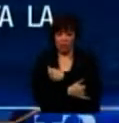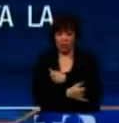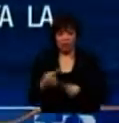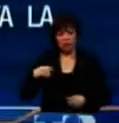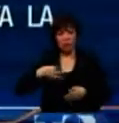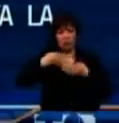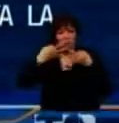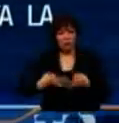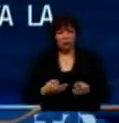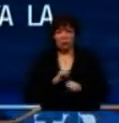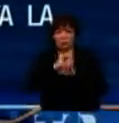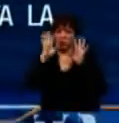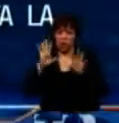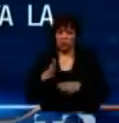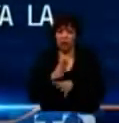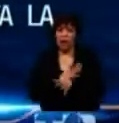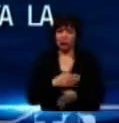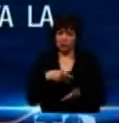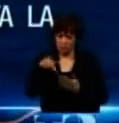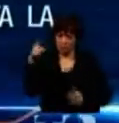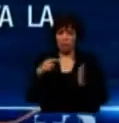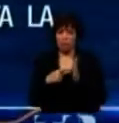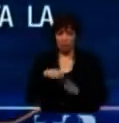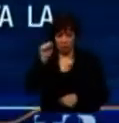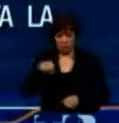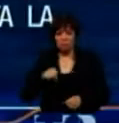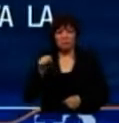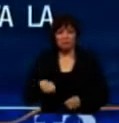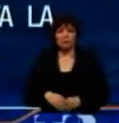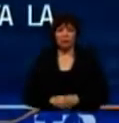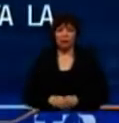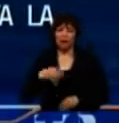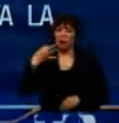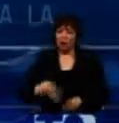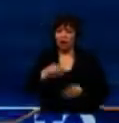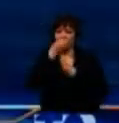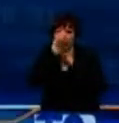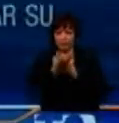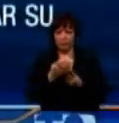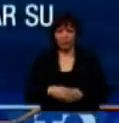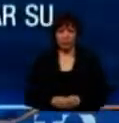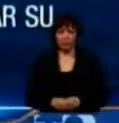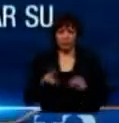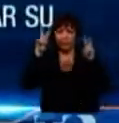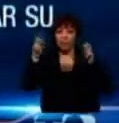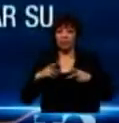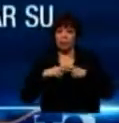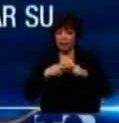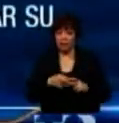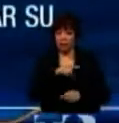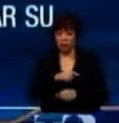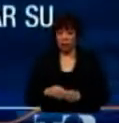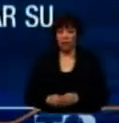mismas que estuvieron sometidas al pago del impuesto del cde y es correcta la información sobre la relación con el señor